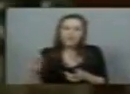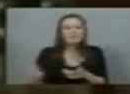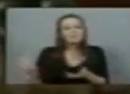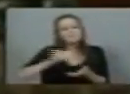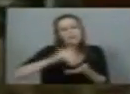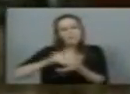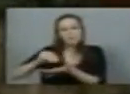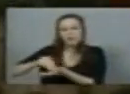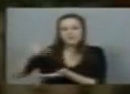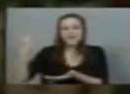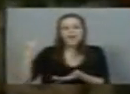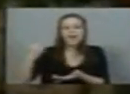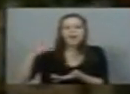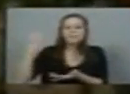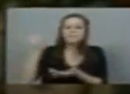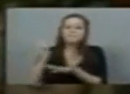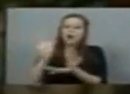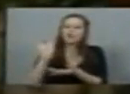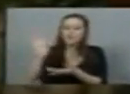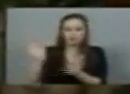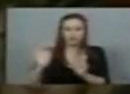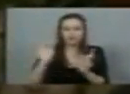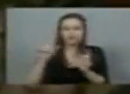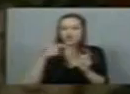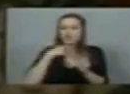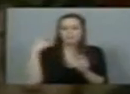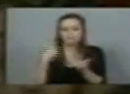importación, porque no invierten. No solo eso,